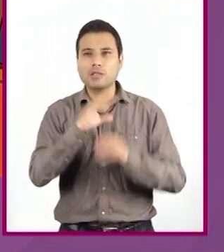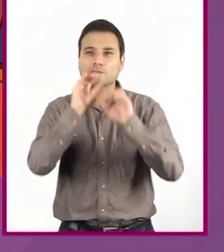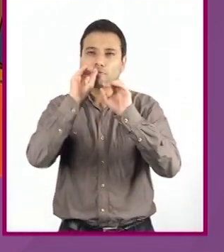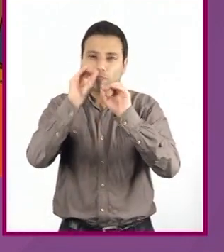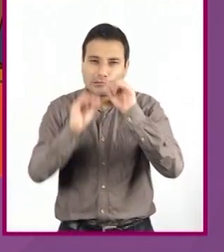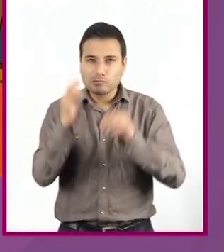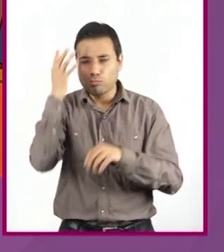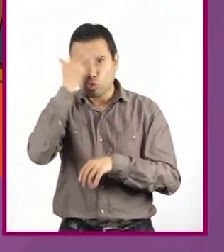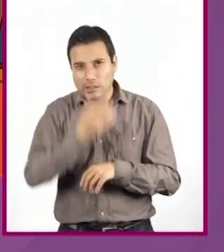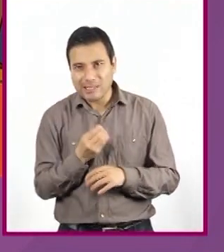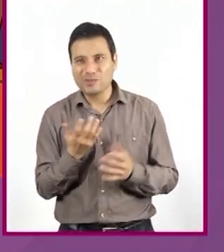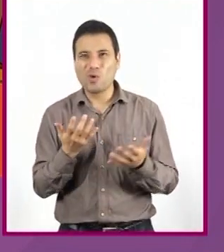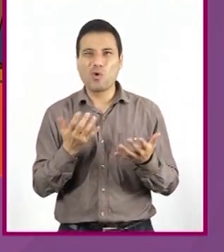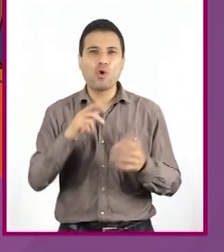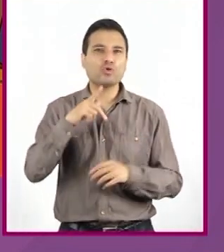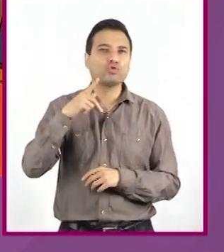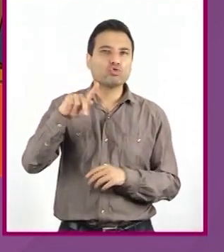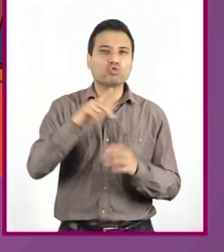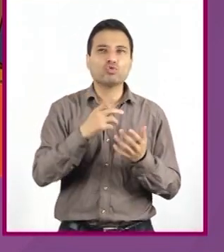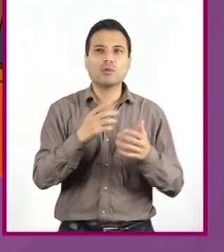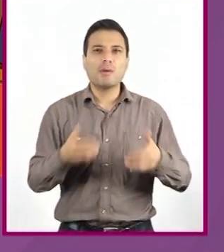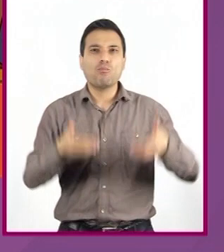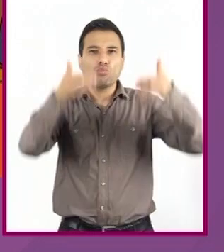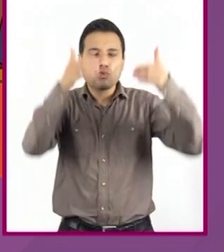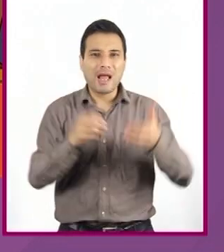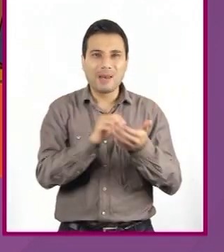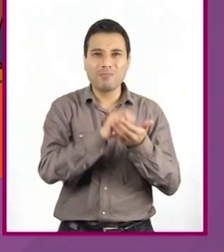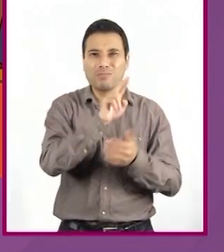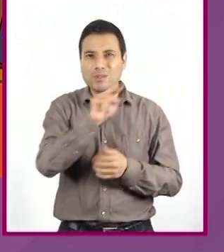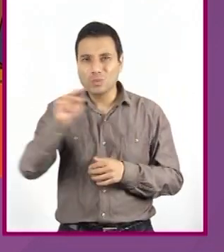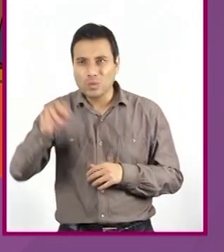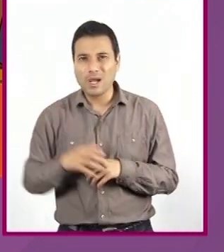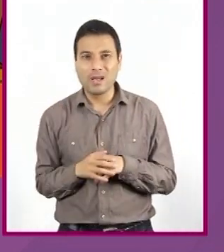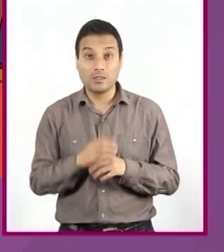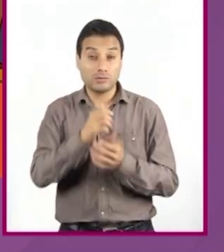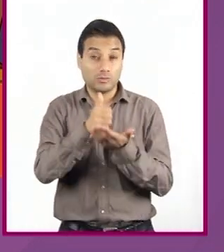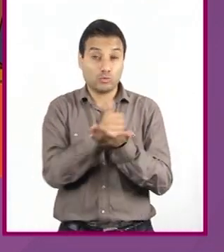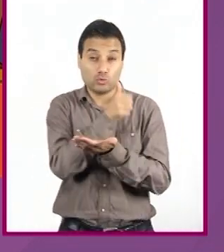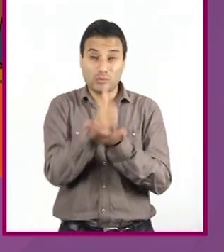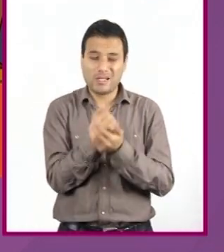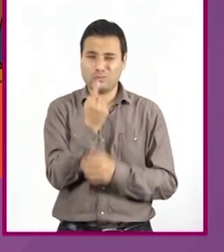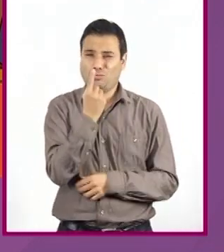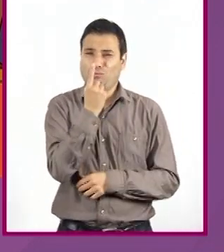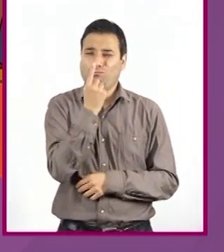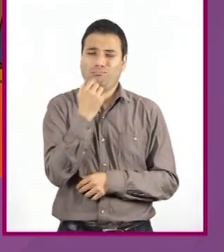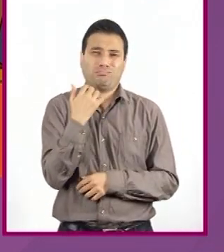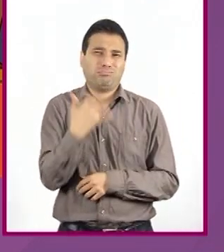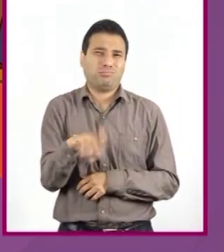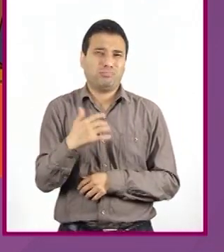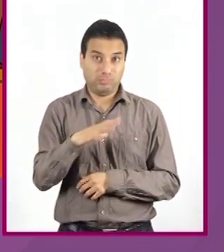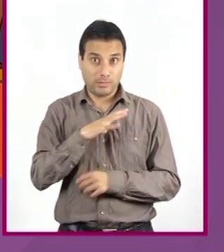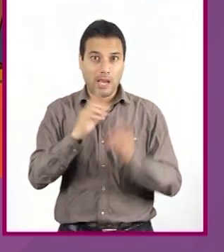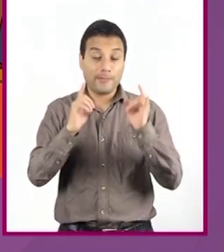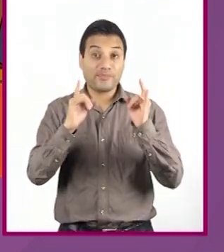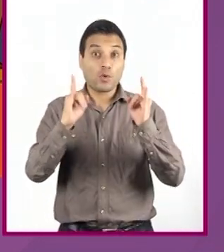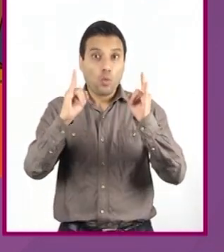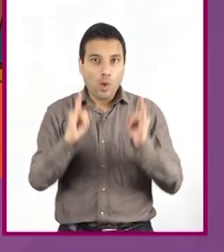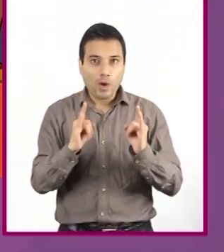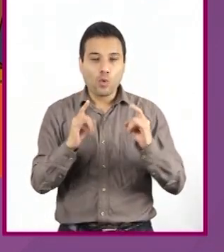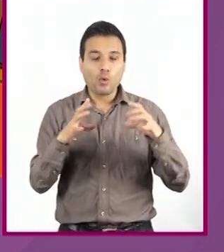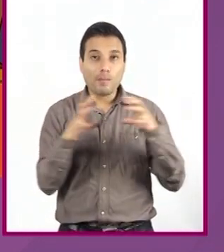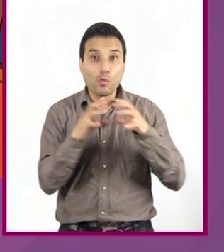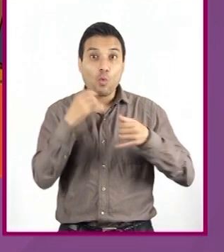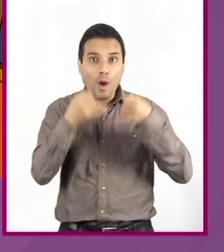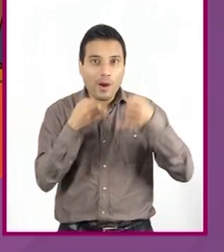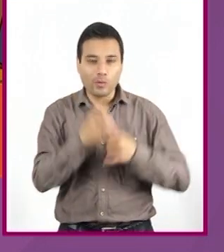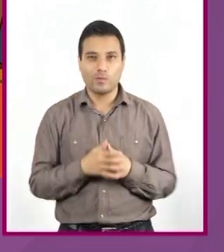sus relieves, su pintura mural. Además, es la ciudad con mayor número conocido de canchas para el juego de pelota.